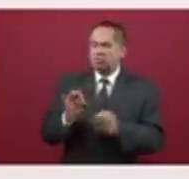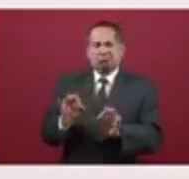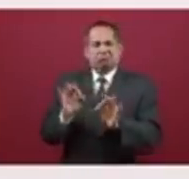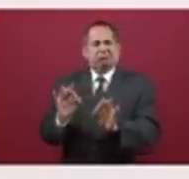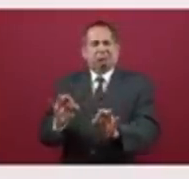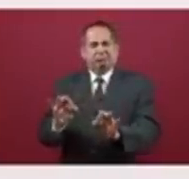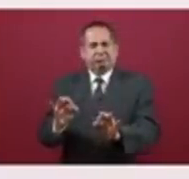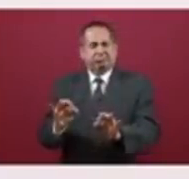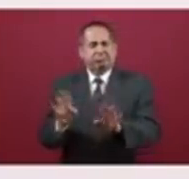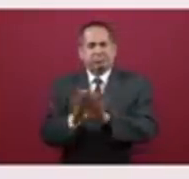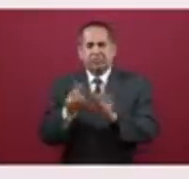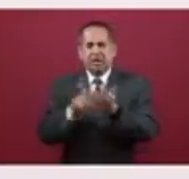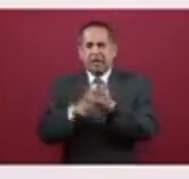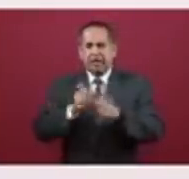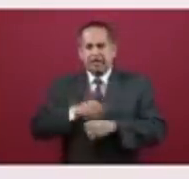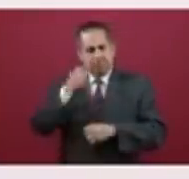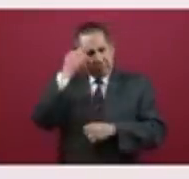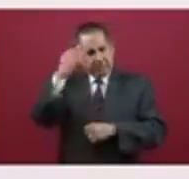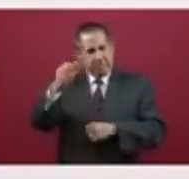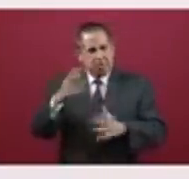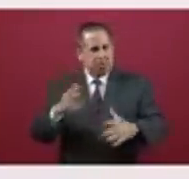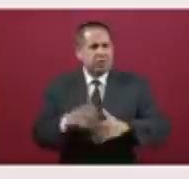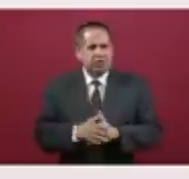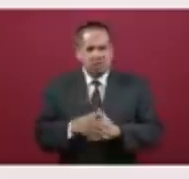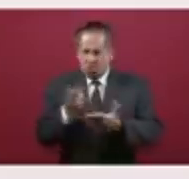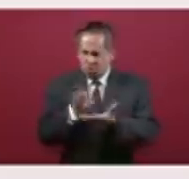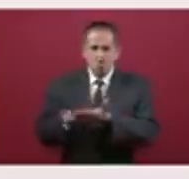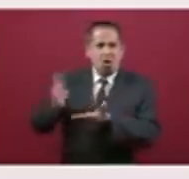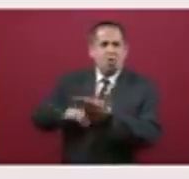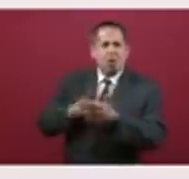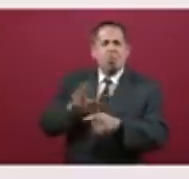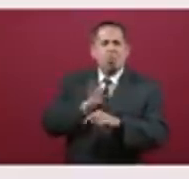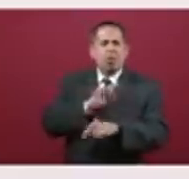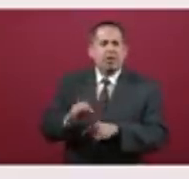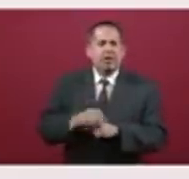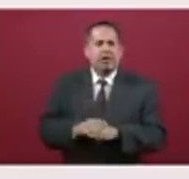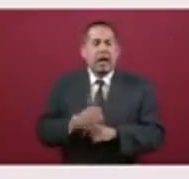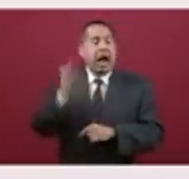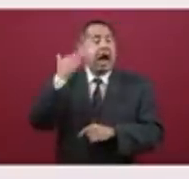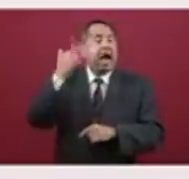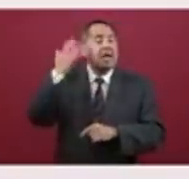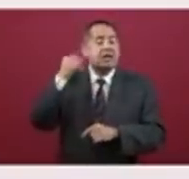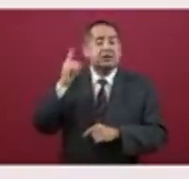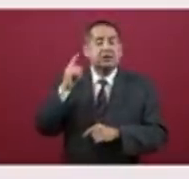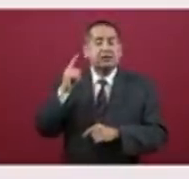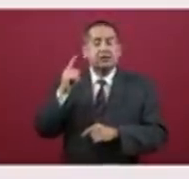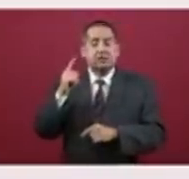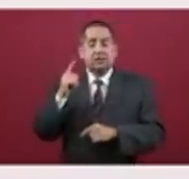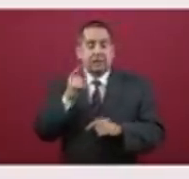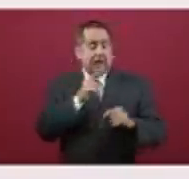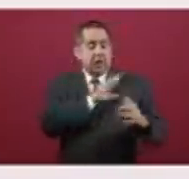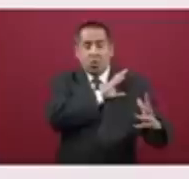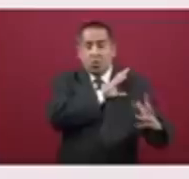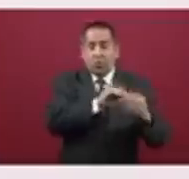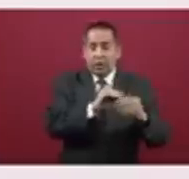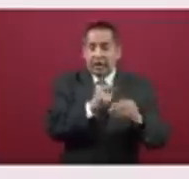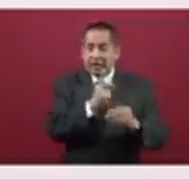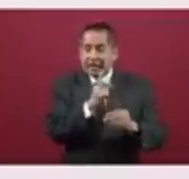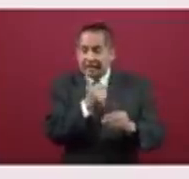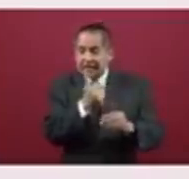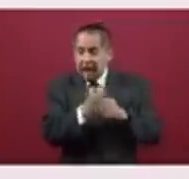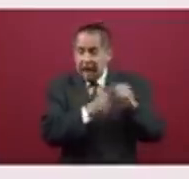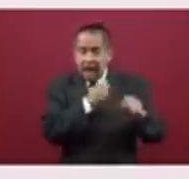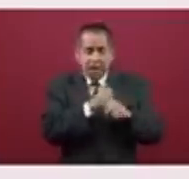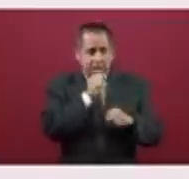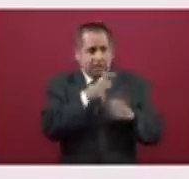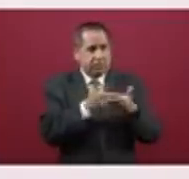durante el sexenio el doble de lo que se alcanzó en los 36 años del